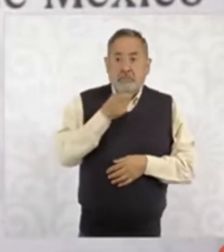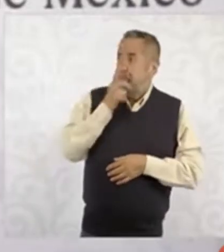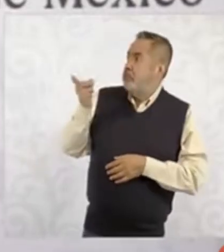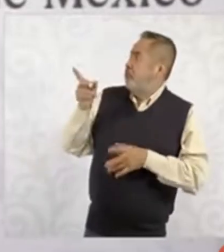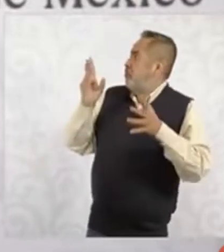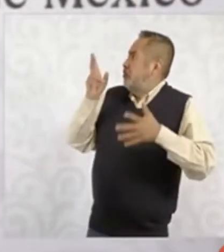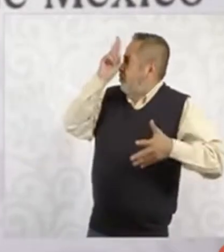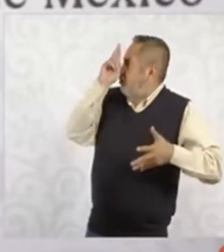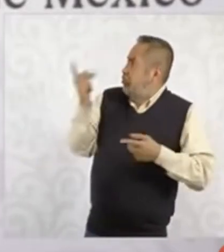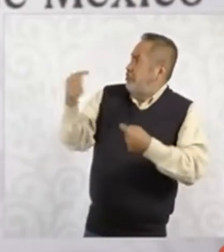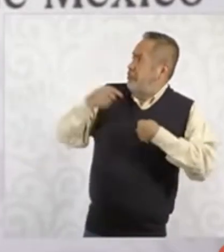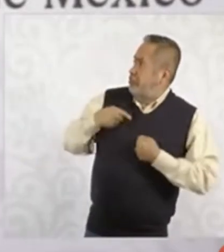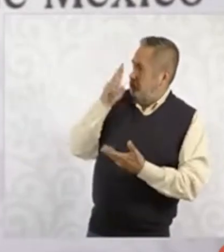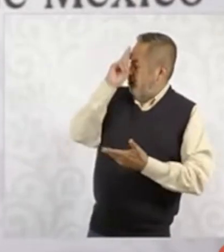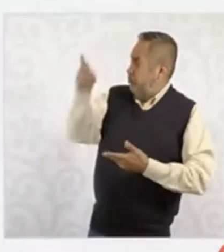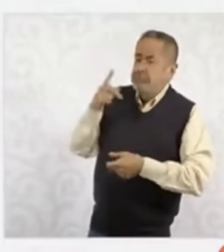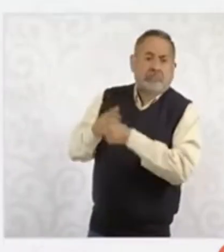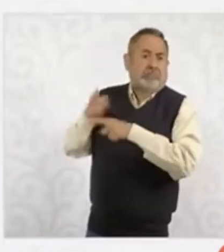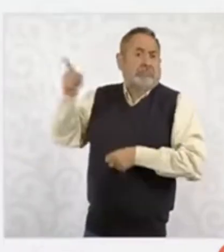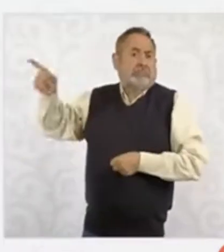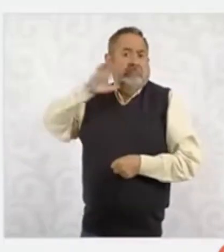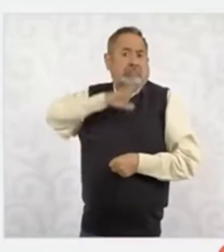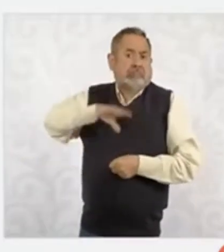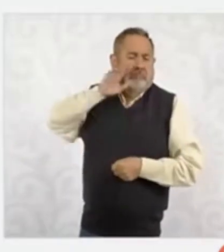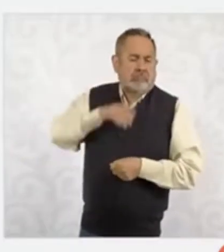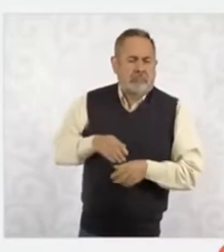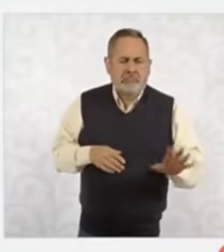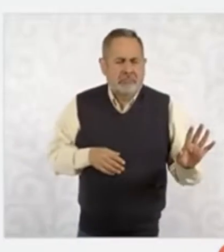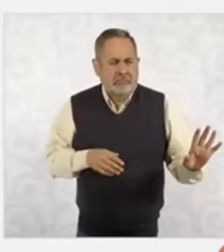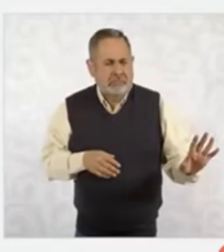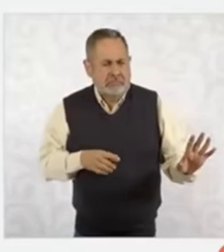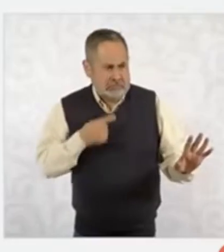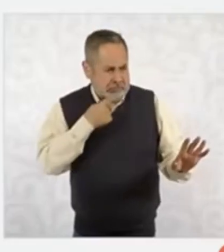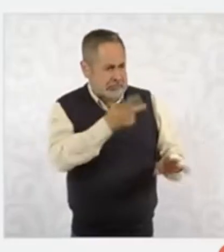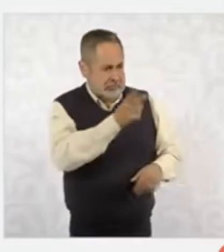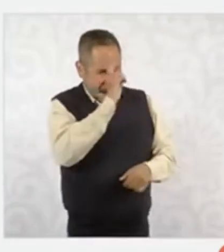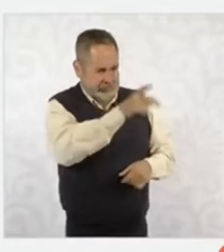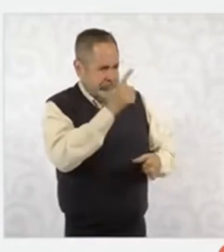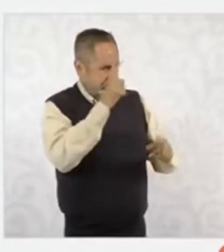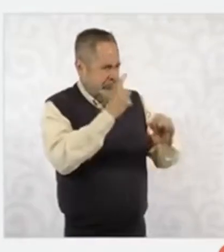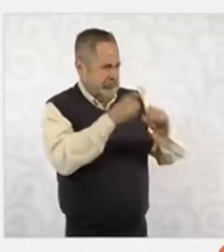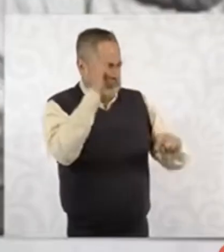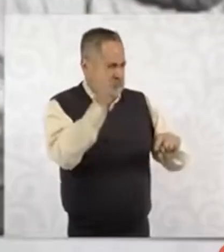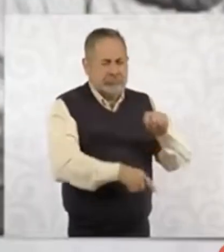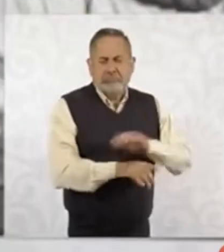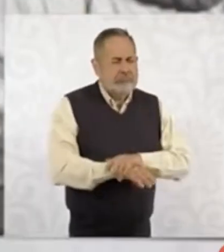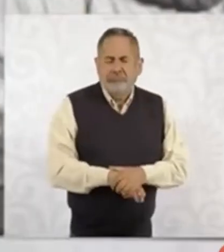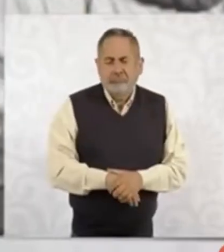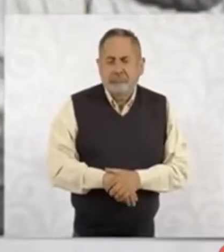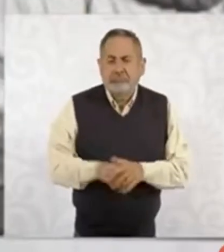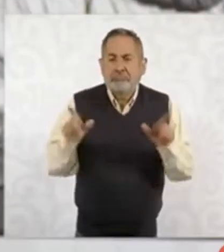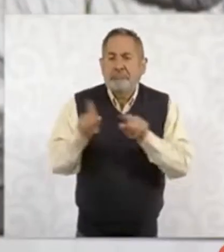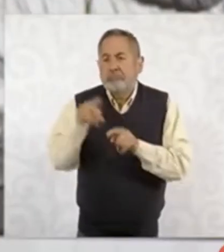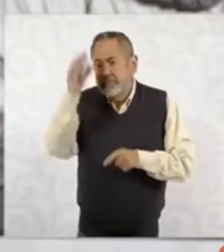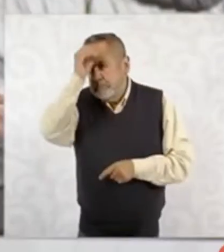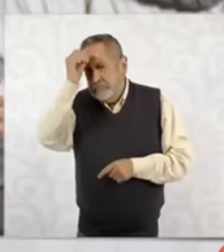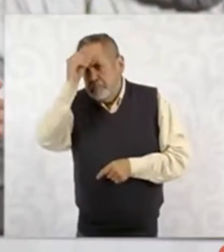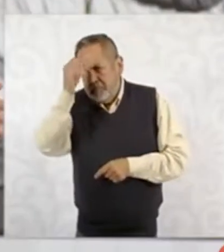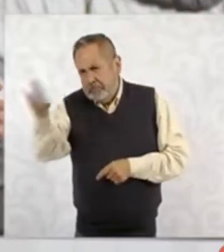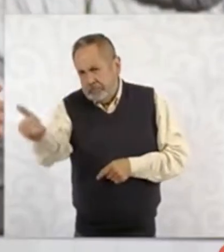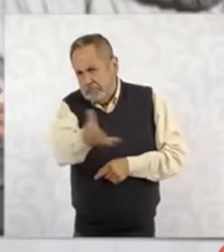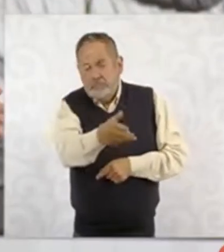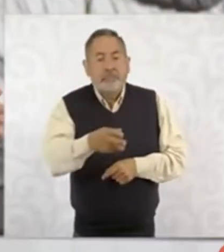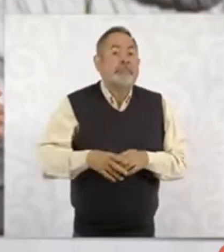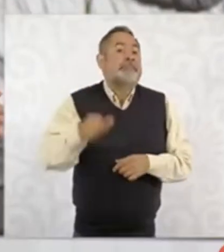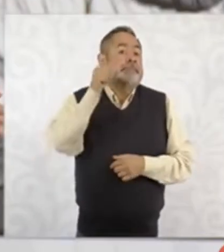Una opinión. ¿Por qué? Porque no los estamos censurando. Ayer pudieron decir todo lo que quisieron decir en sus